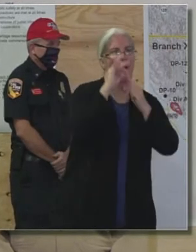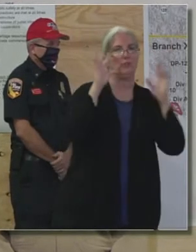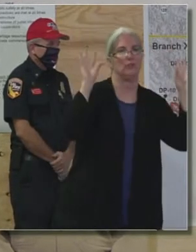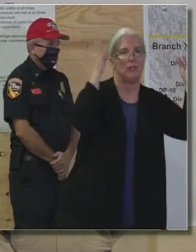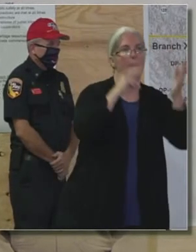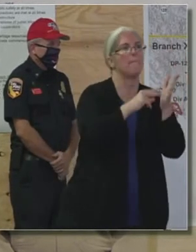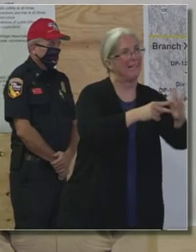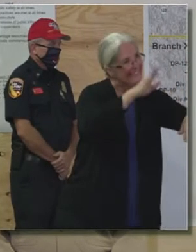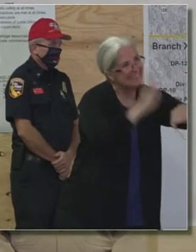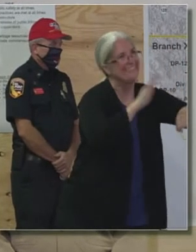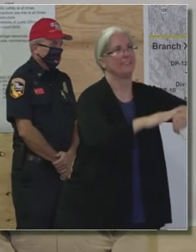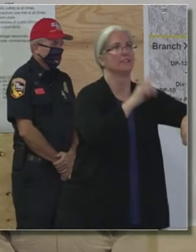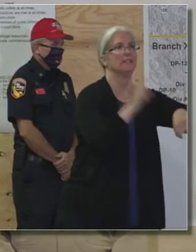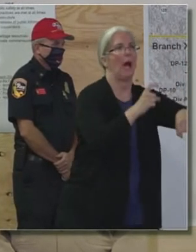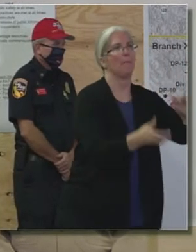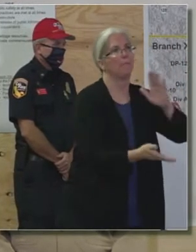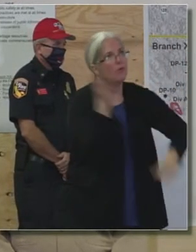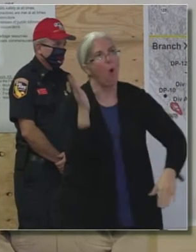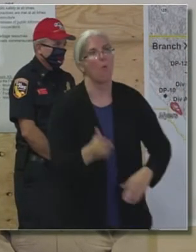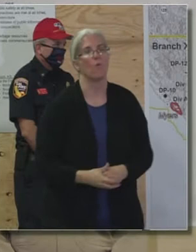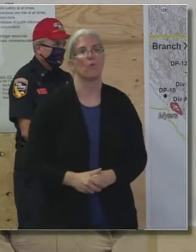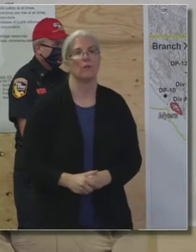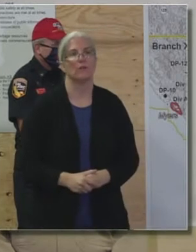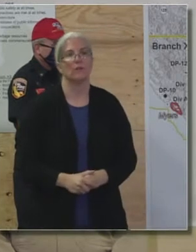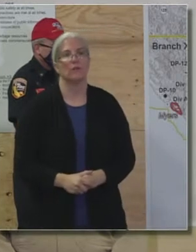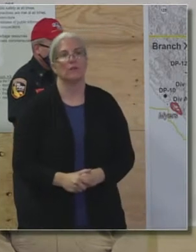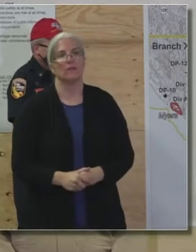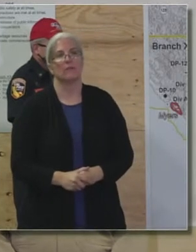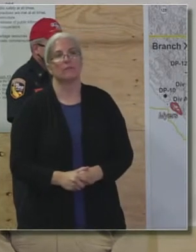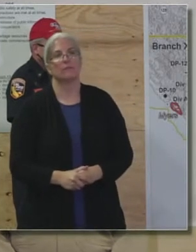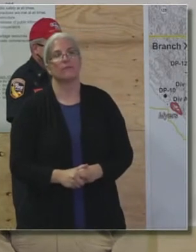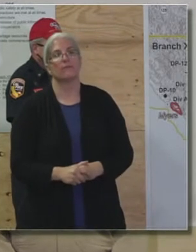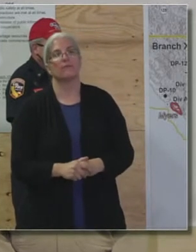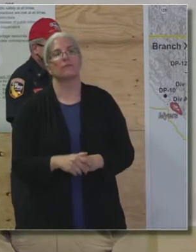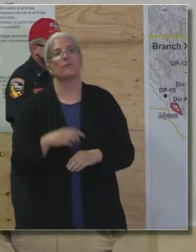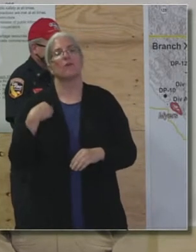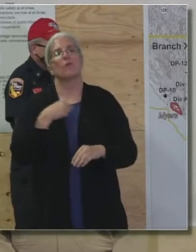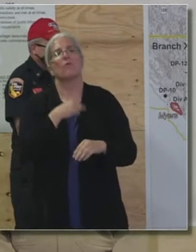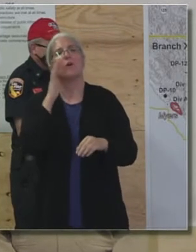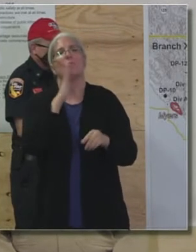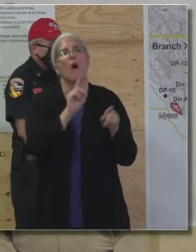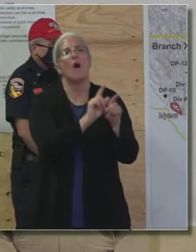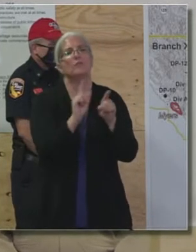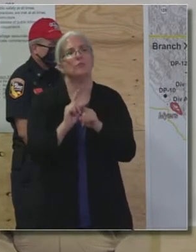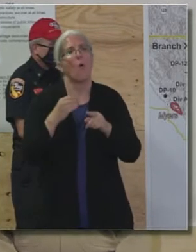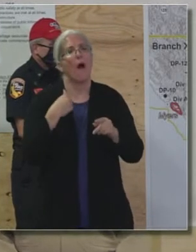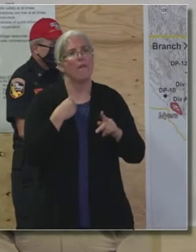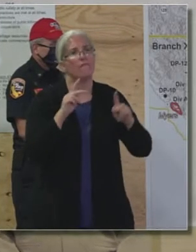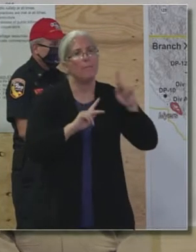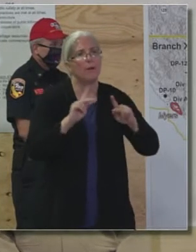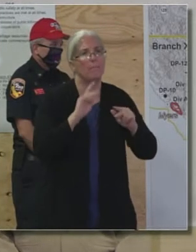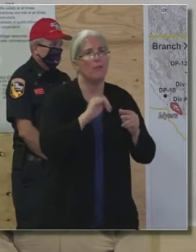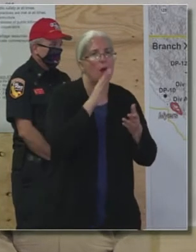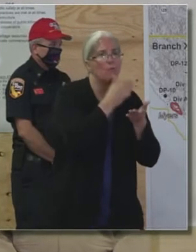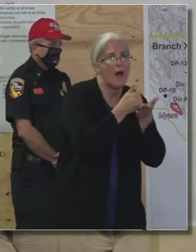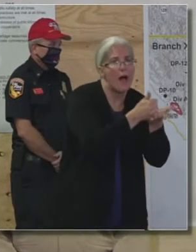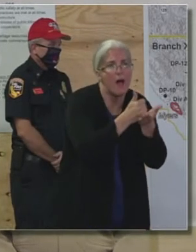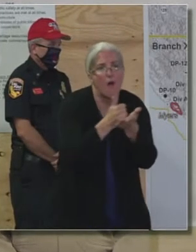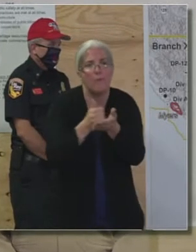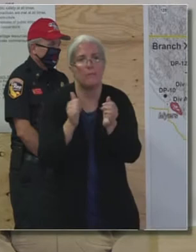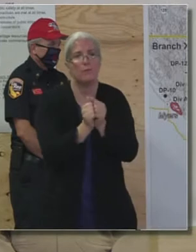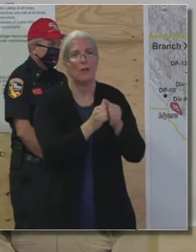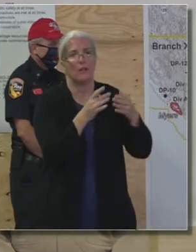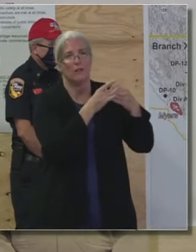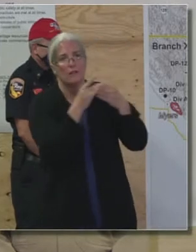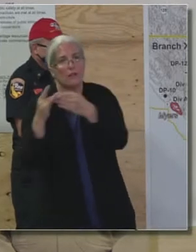agentes del orden público actualmente en el área están siendo suplementados gracias a la sociedad con otras agencias en la región hemos